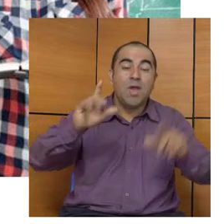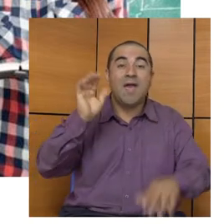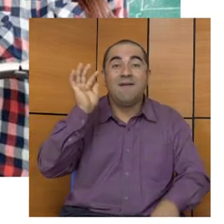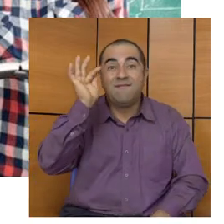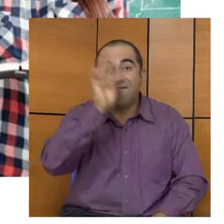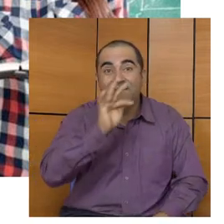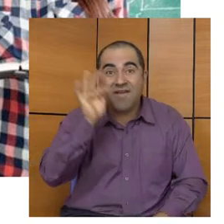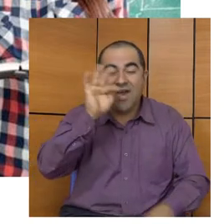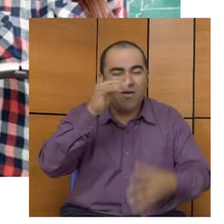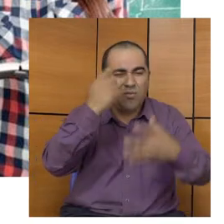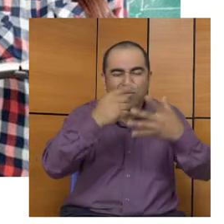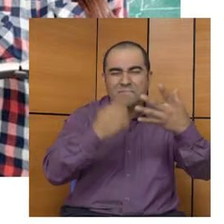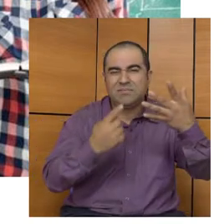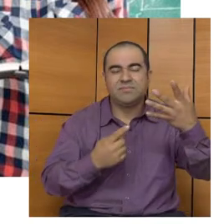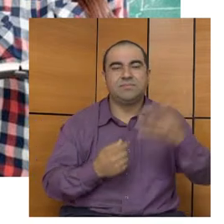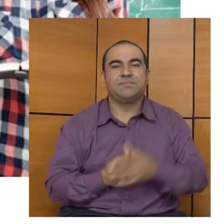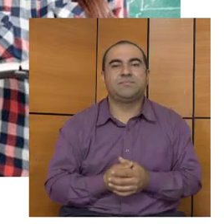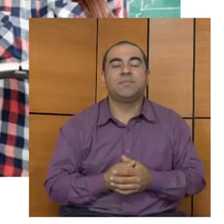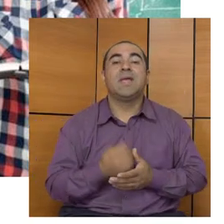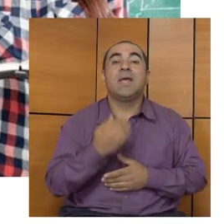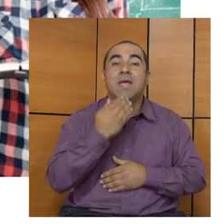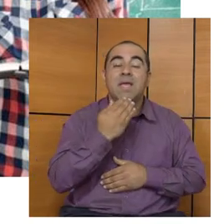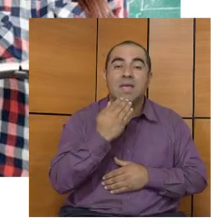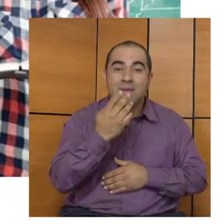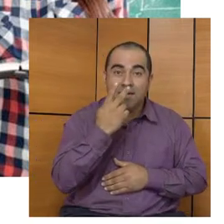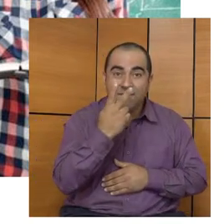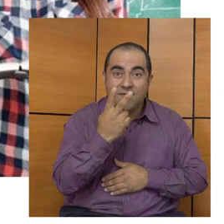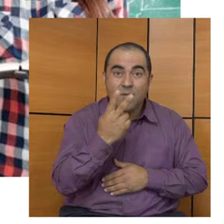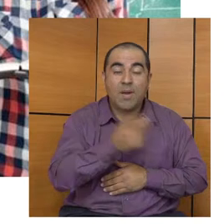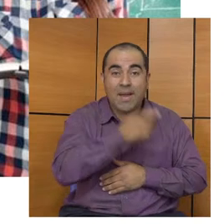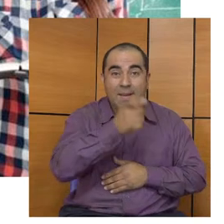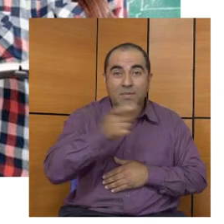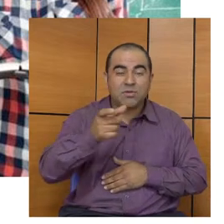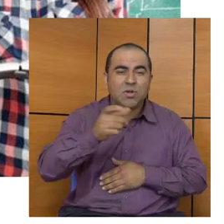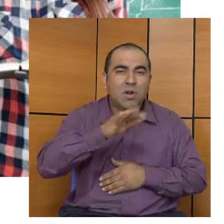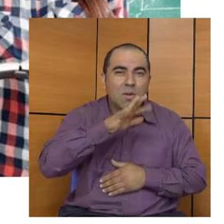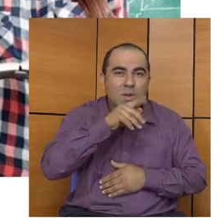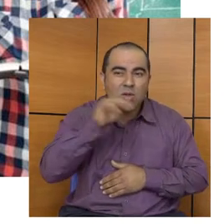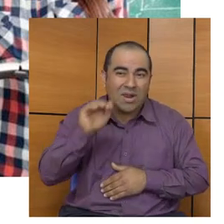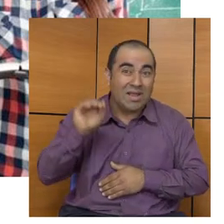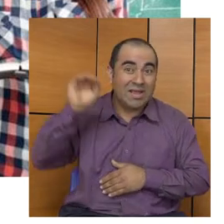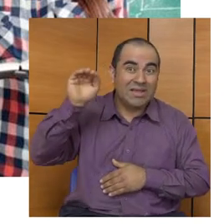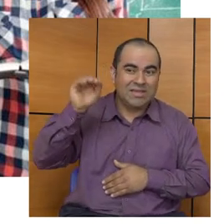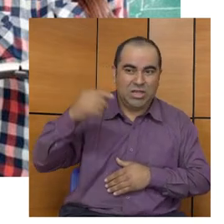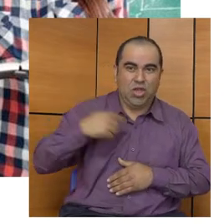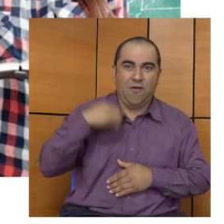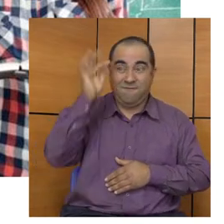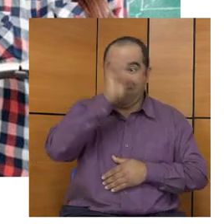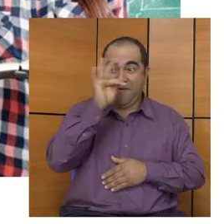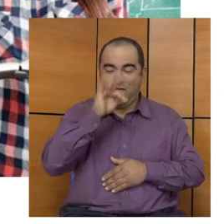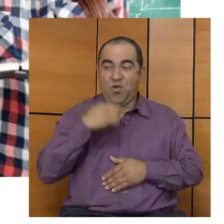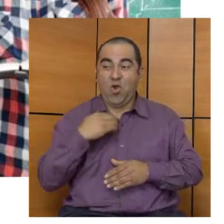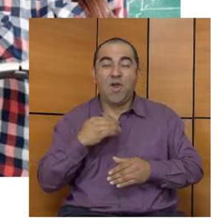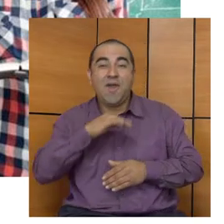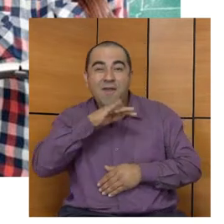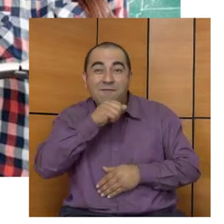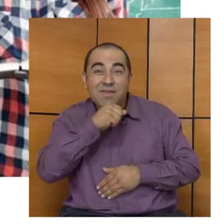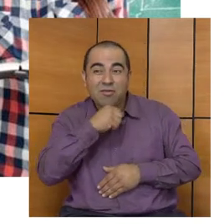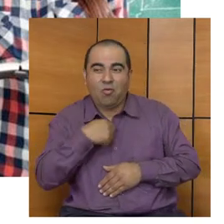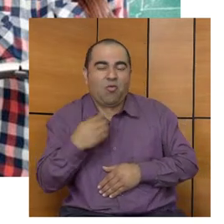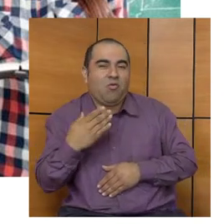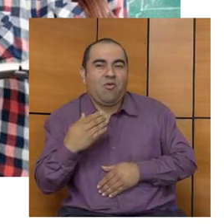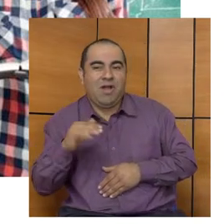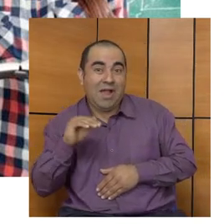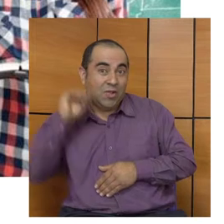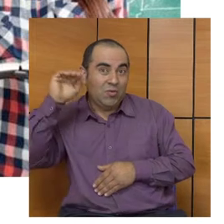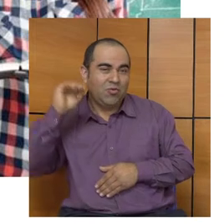tasas exponenciales. Entonces, bueno, para las personas mayores, subirse a este carro de Facebook y de las redes sociales